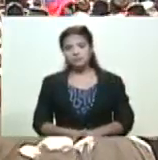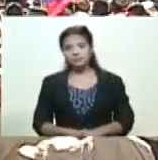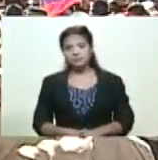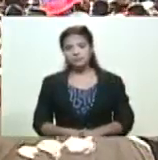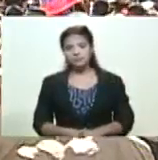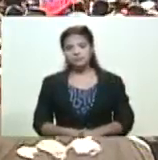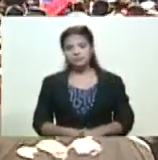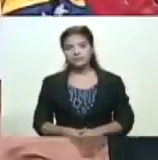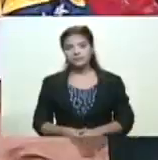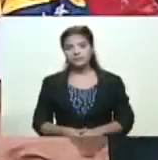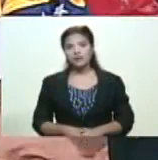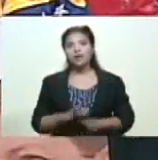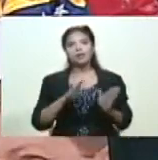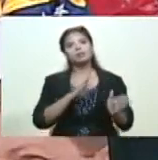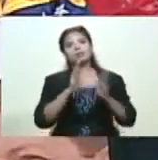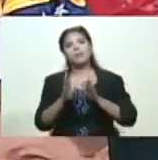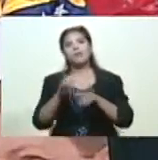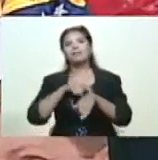La era Obama